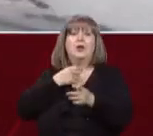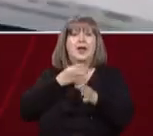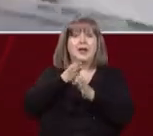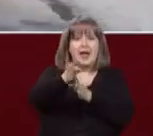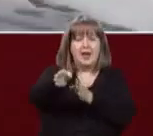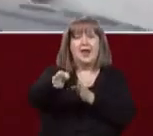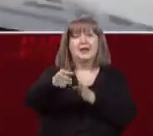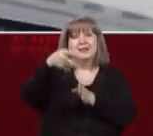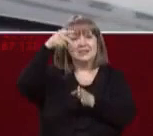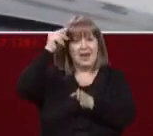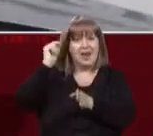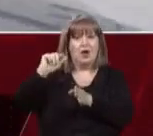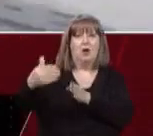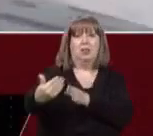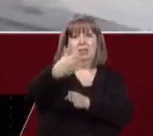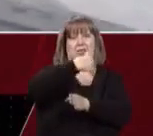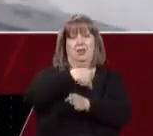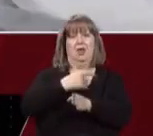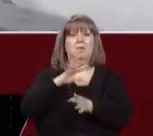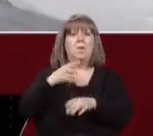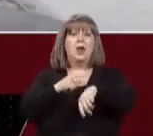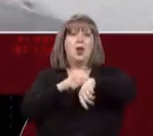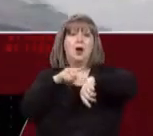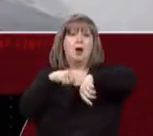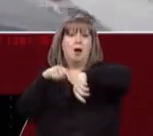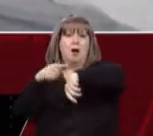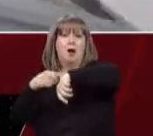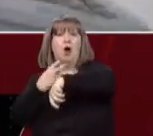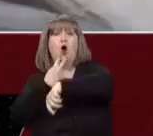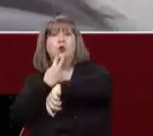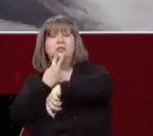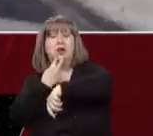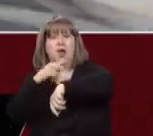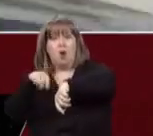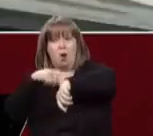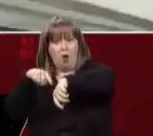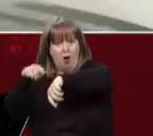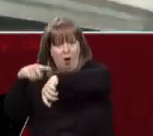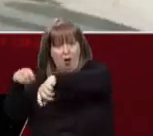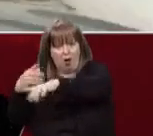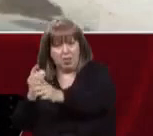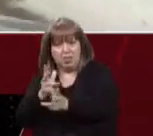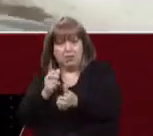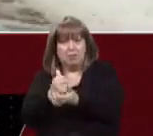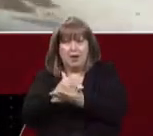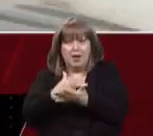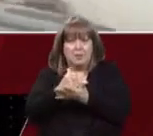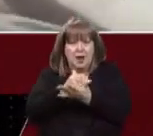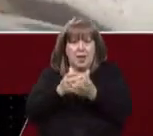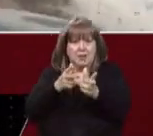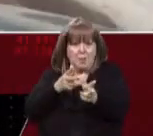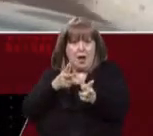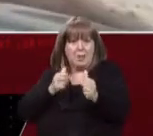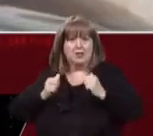entrar y salir del vecino país de hasta 11 horas pues esto no se va a volver a suceder O al menos es lo que se pretende